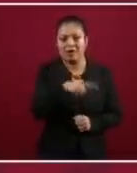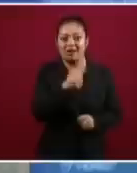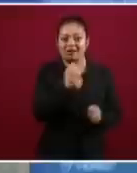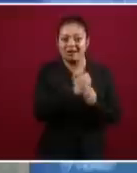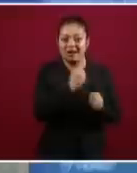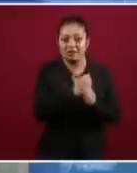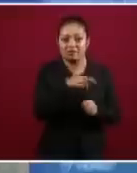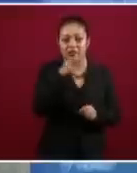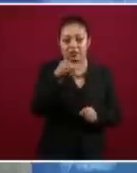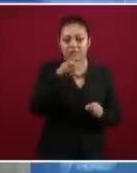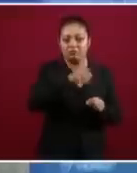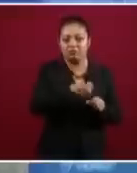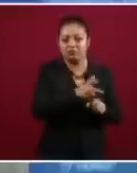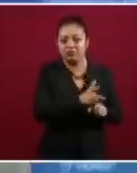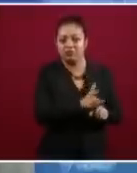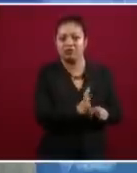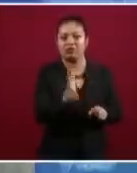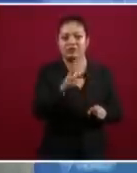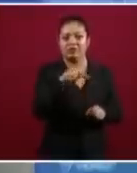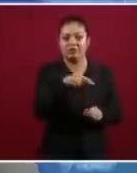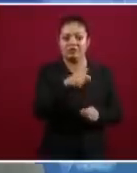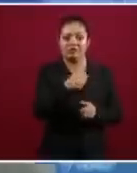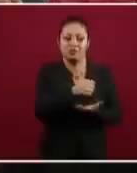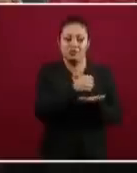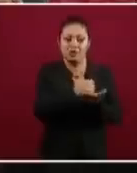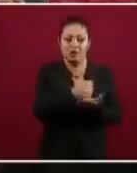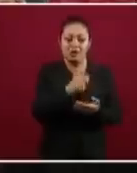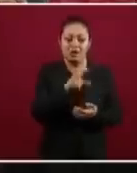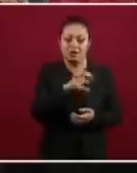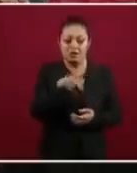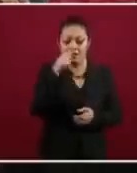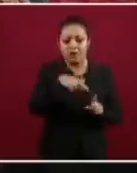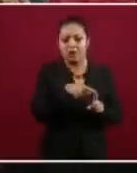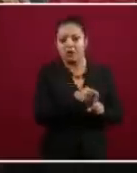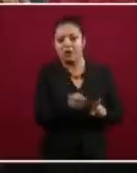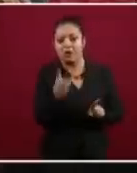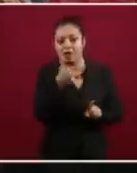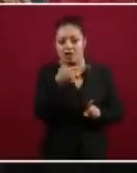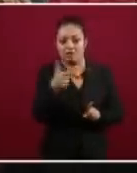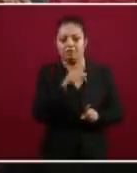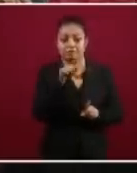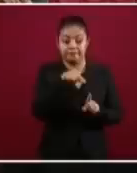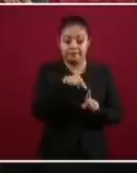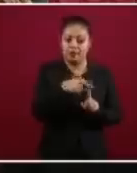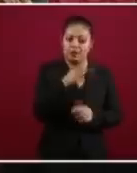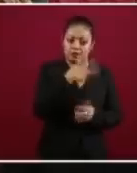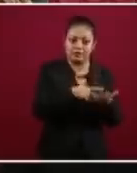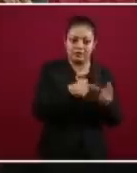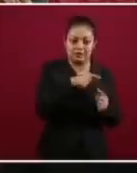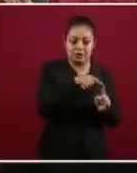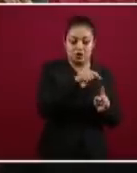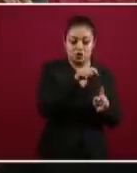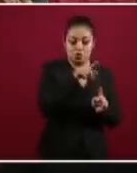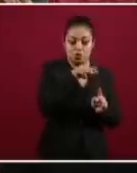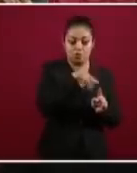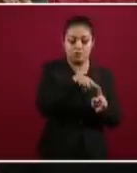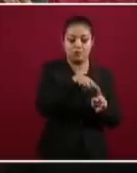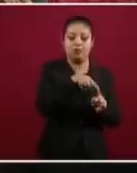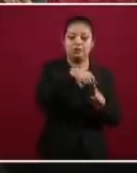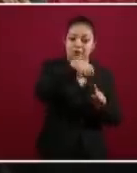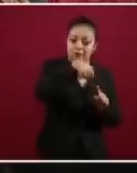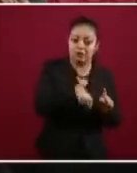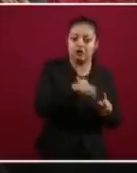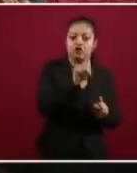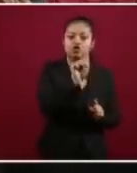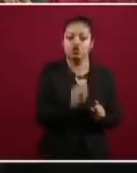interior de la ciudad de Cancún y de la zona hotelera. Regreso a Tulum y de Tulum nos vamos hacia el sur, nos vamos hacia